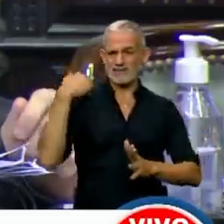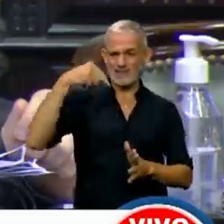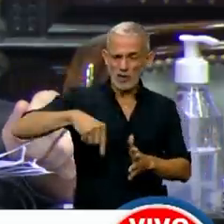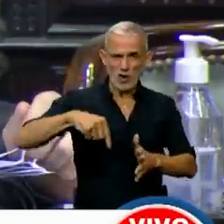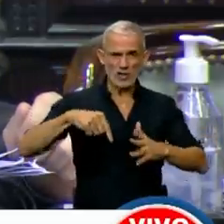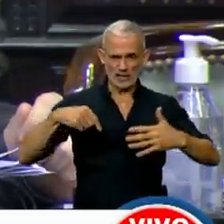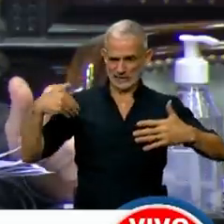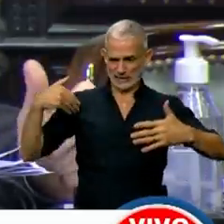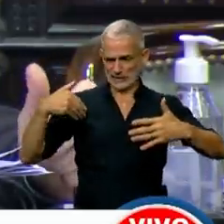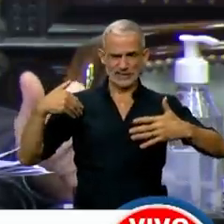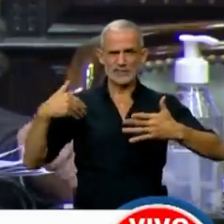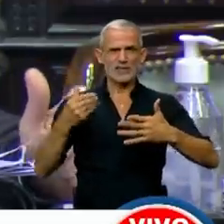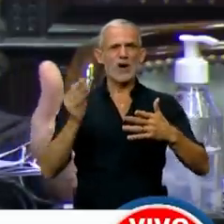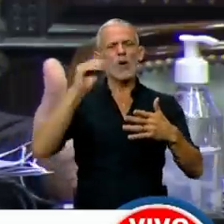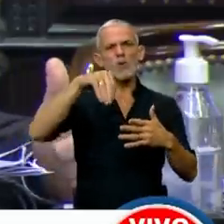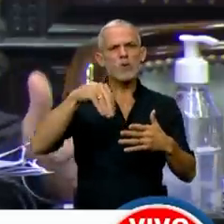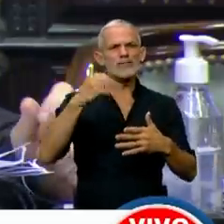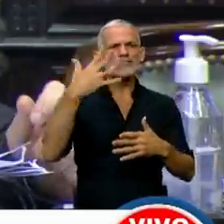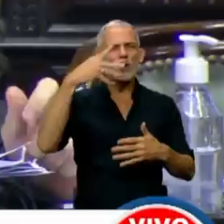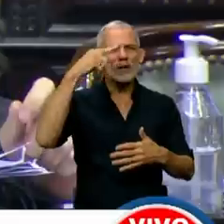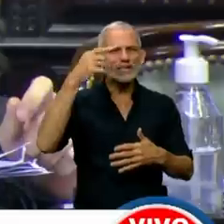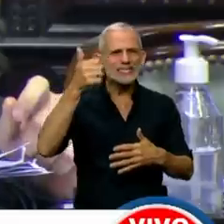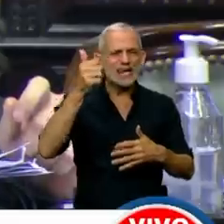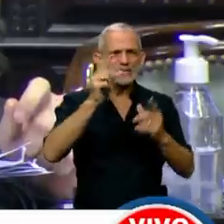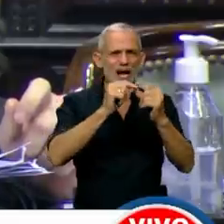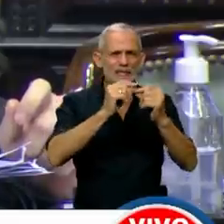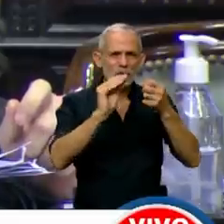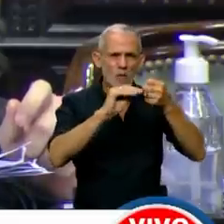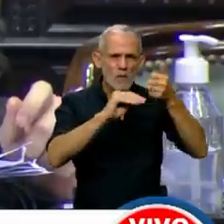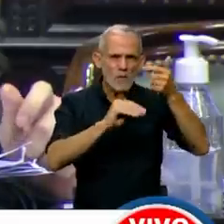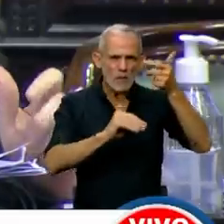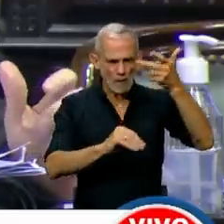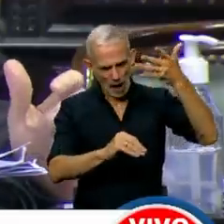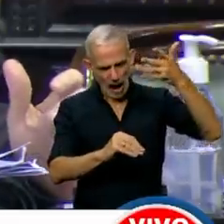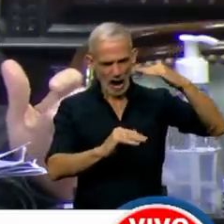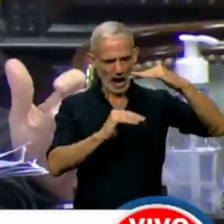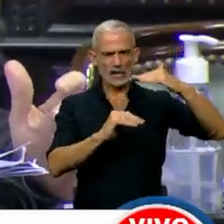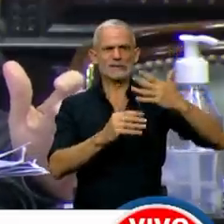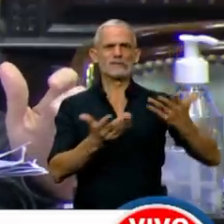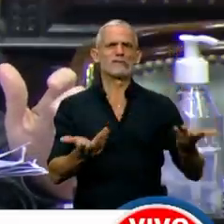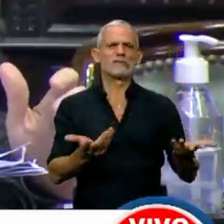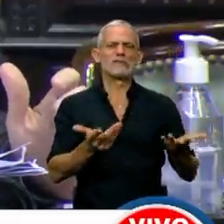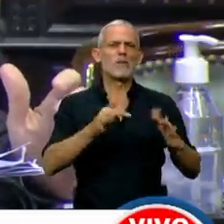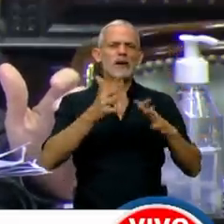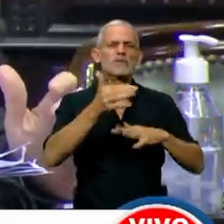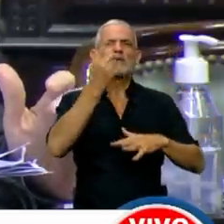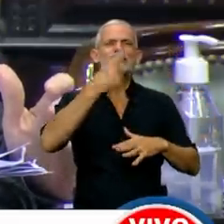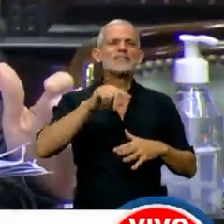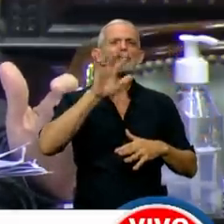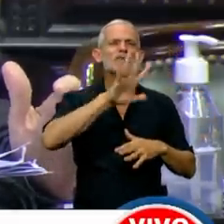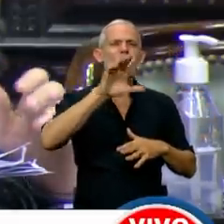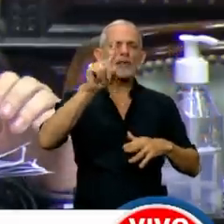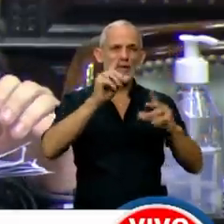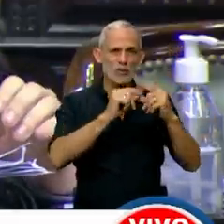hoy sumaron al dictamen más de 56 artículos y quedaron en definitiva cerca de 151